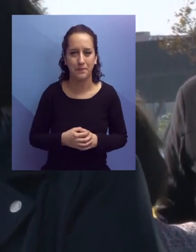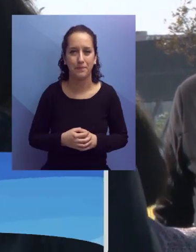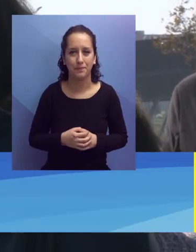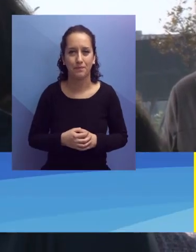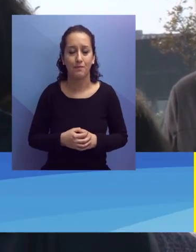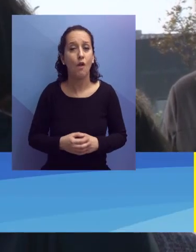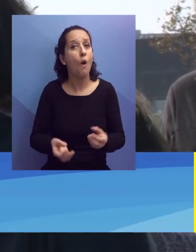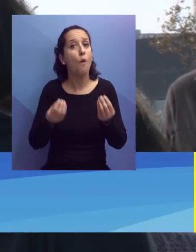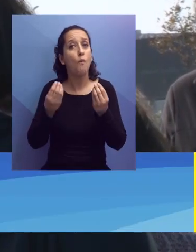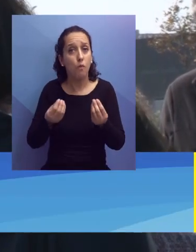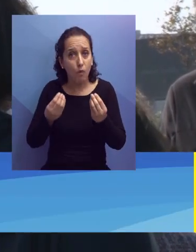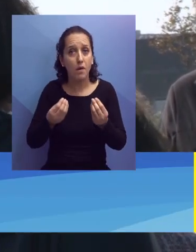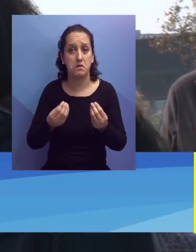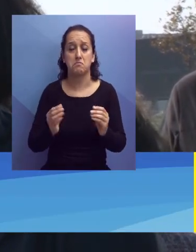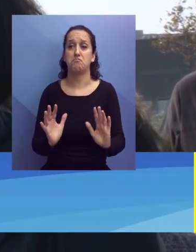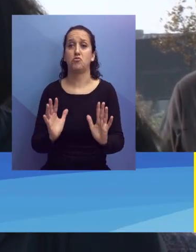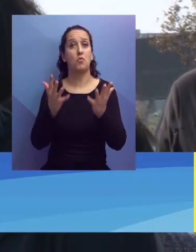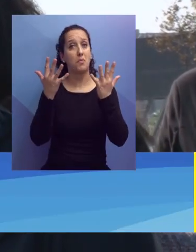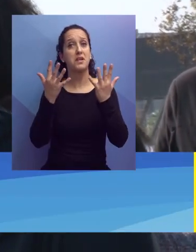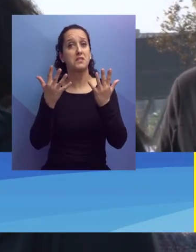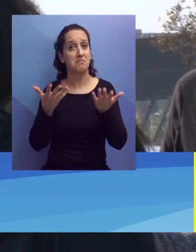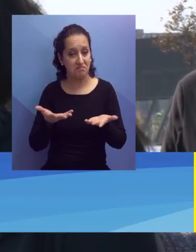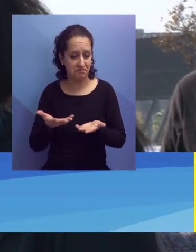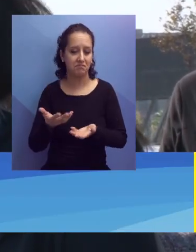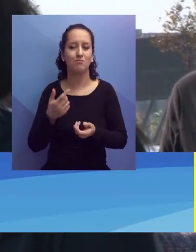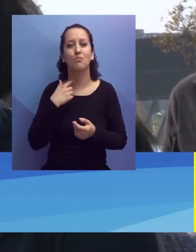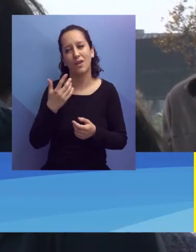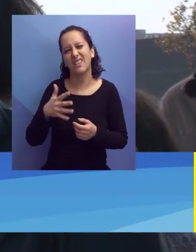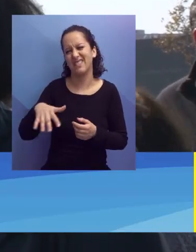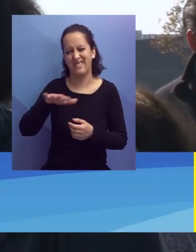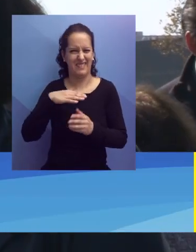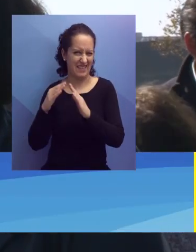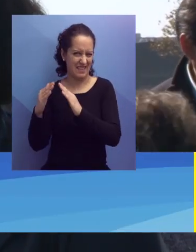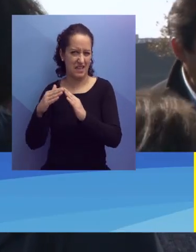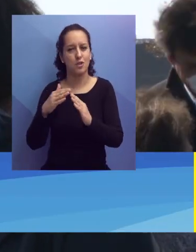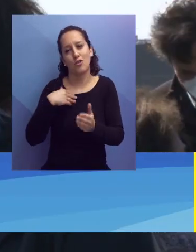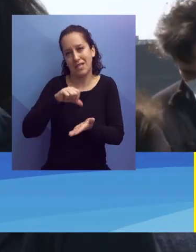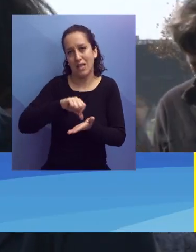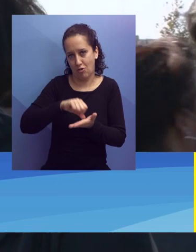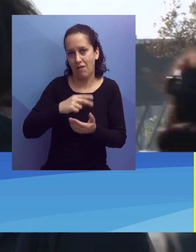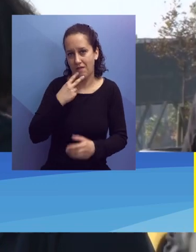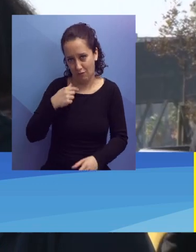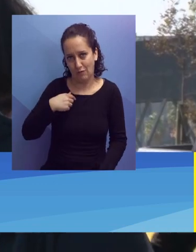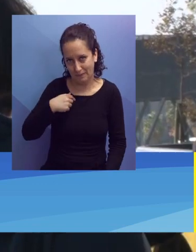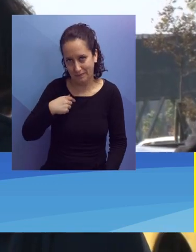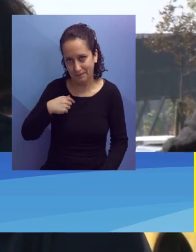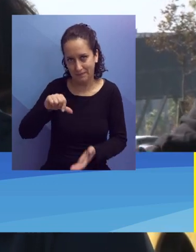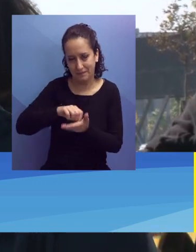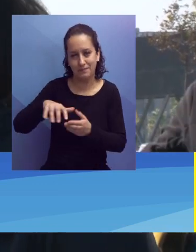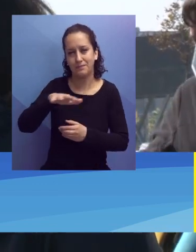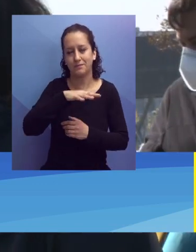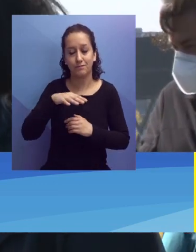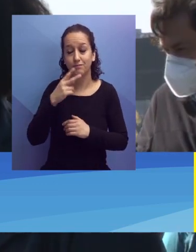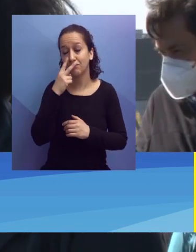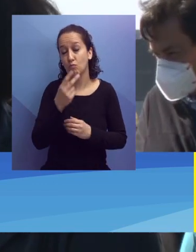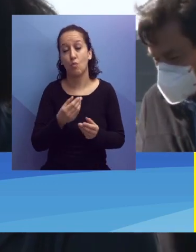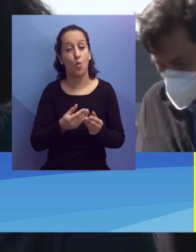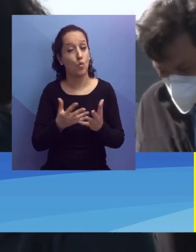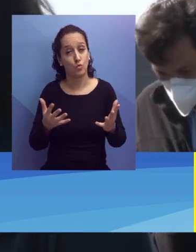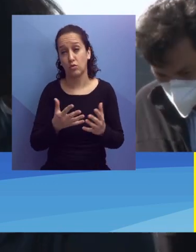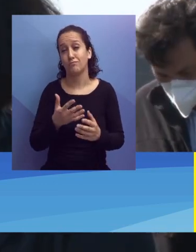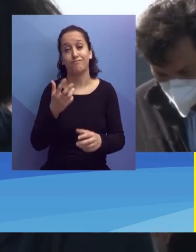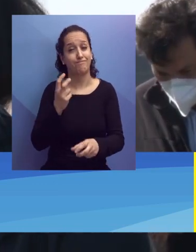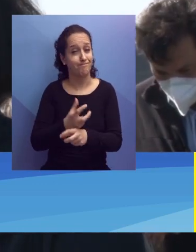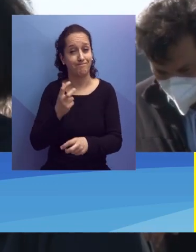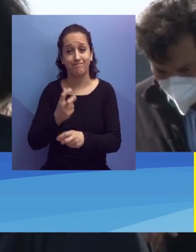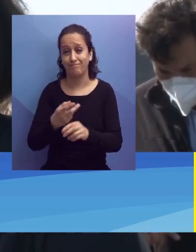sorpresa porque no hemos visto en el barrio, en el sector centro al que pertenezco yo, han habido